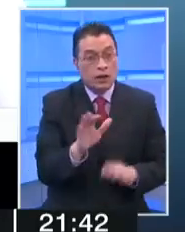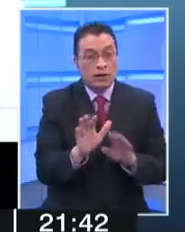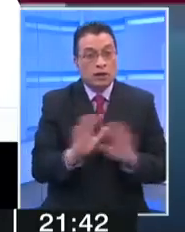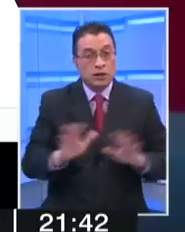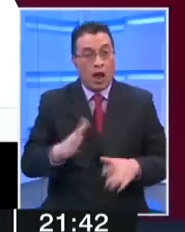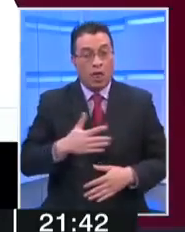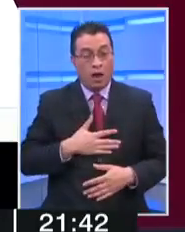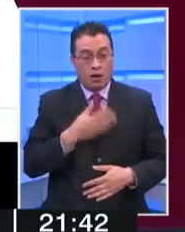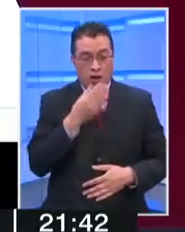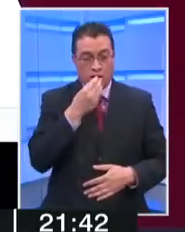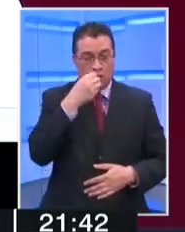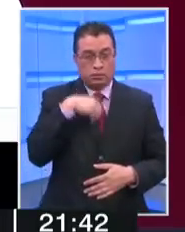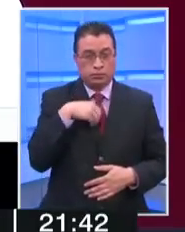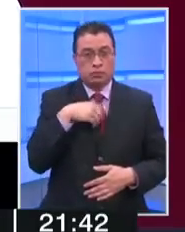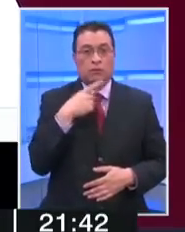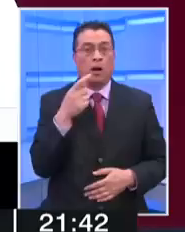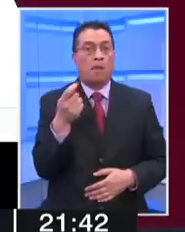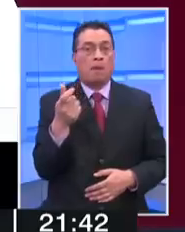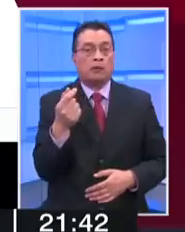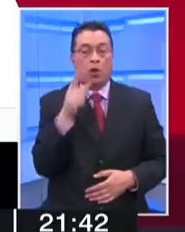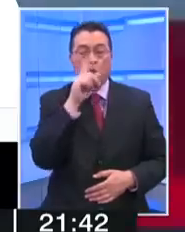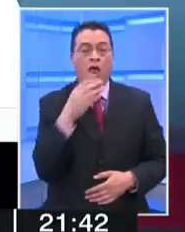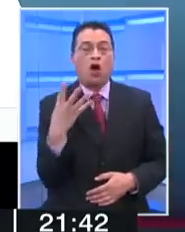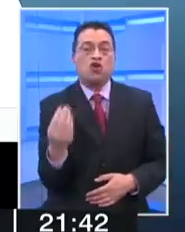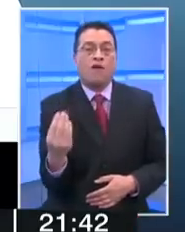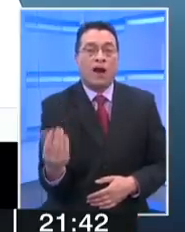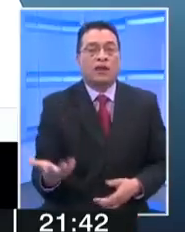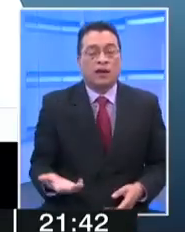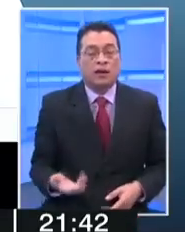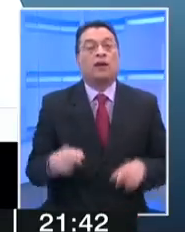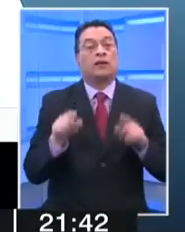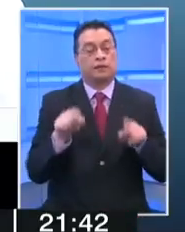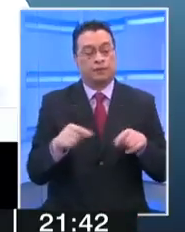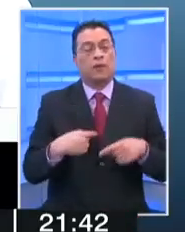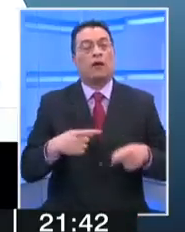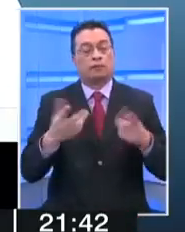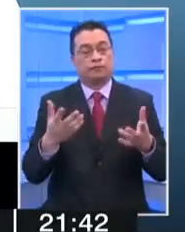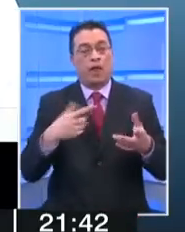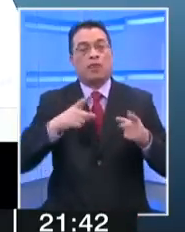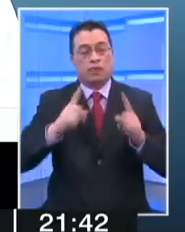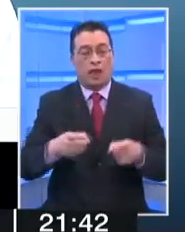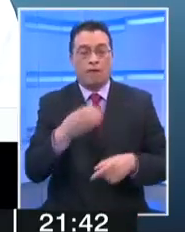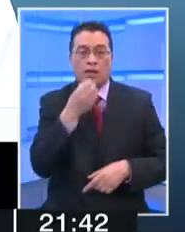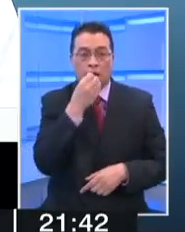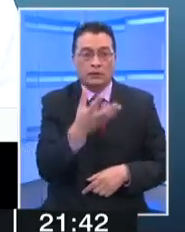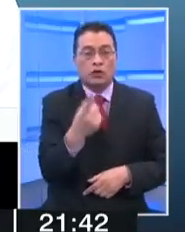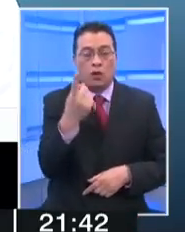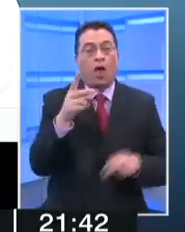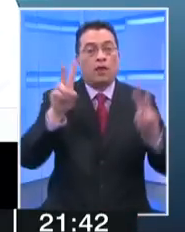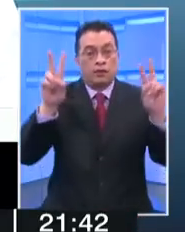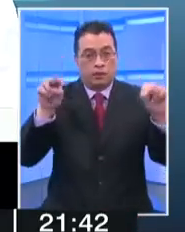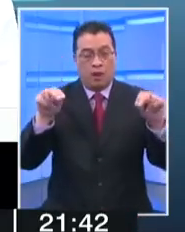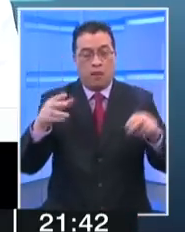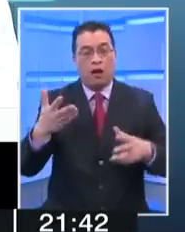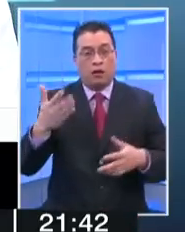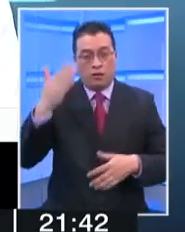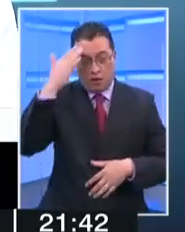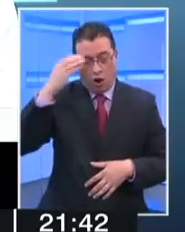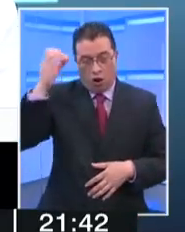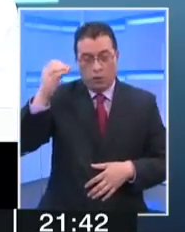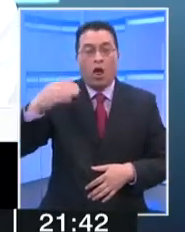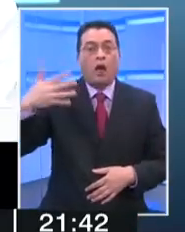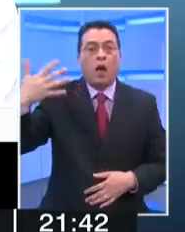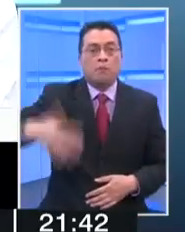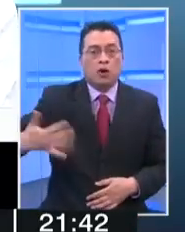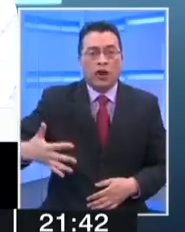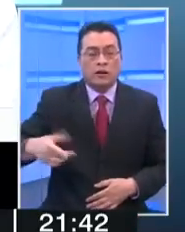y el silencio de uno se parece bastante a la cobardía En consecuencia uno tiene que decir algo respecto a un tema que le parece relevante